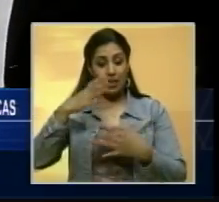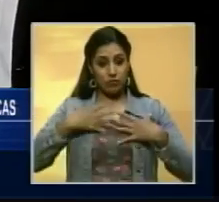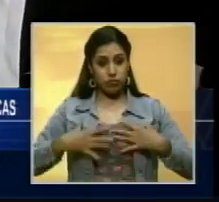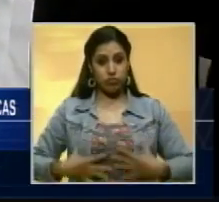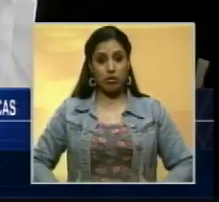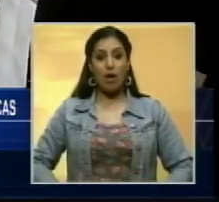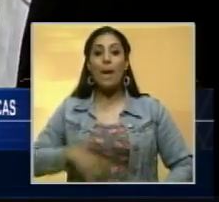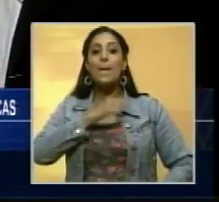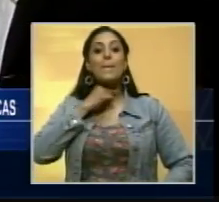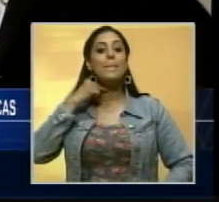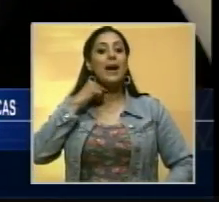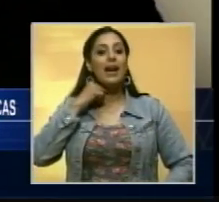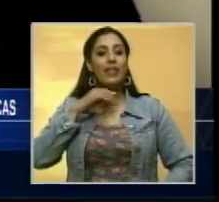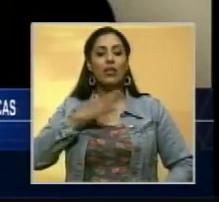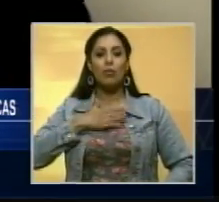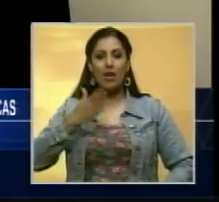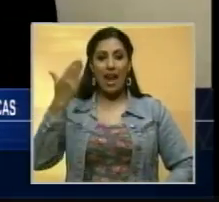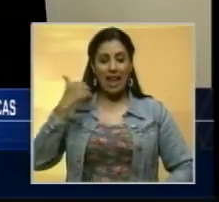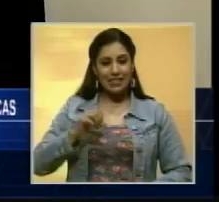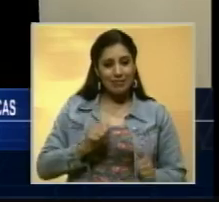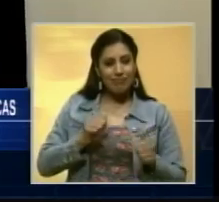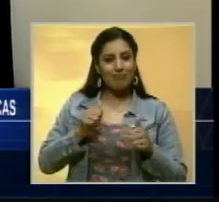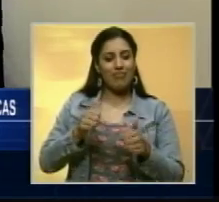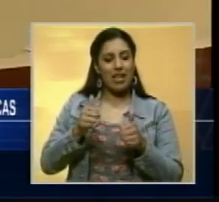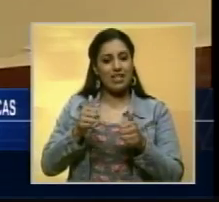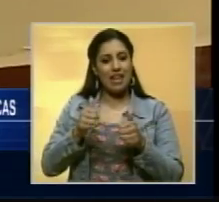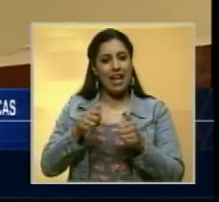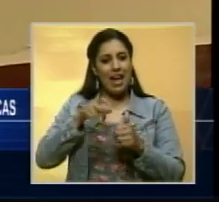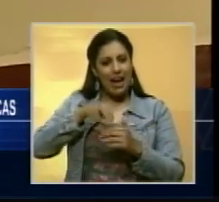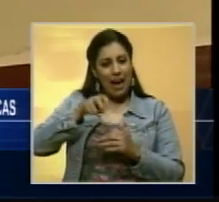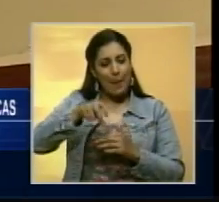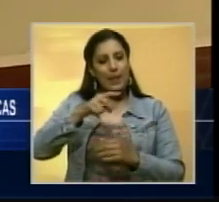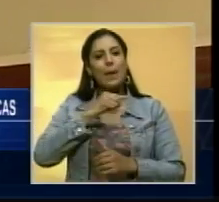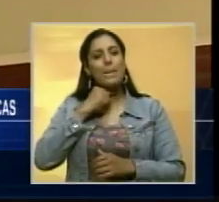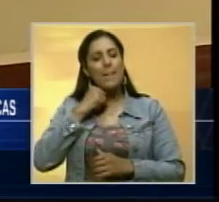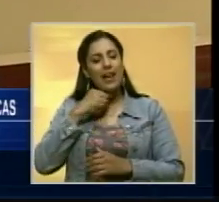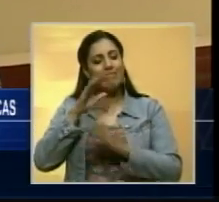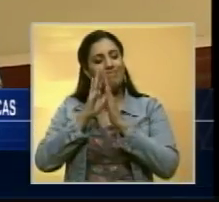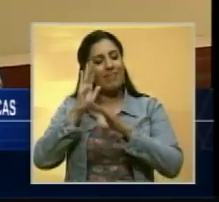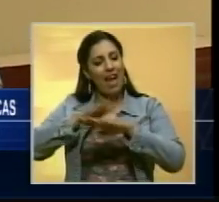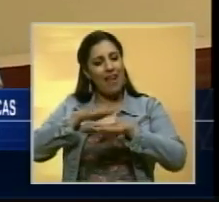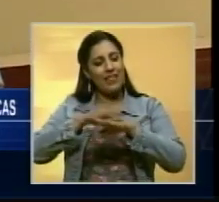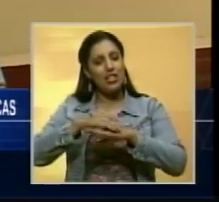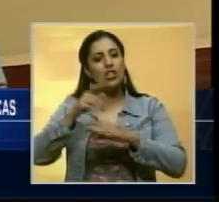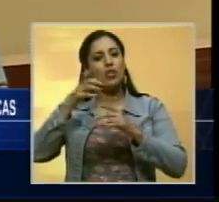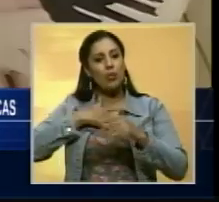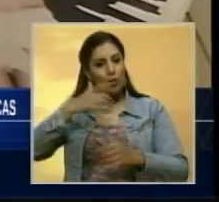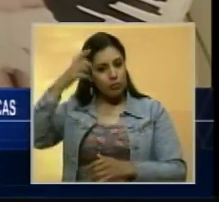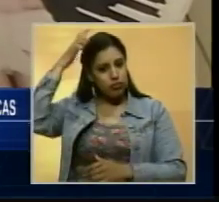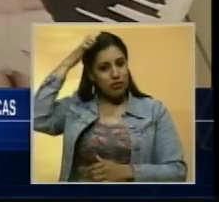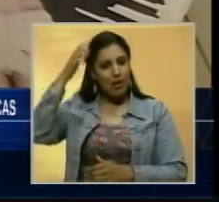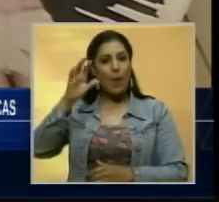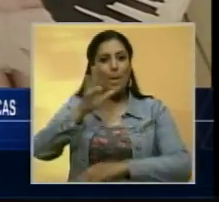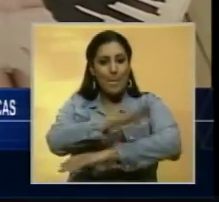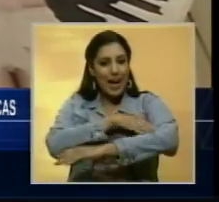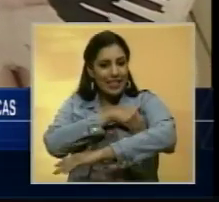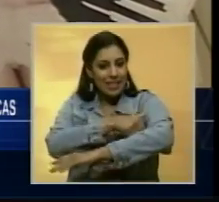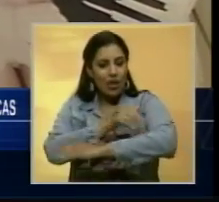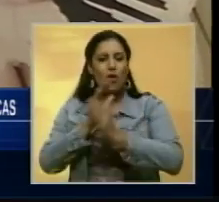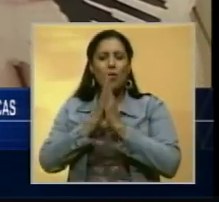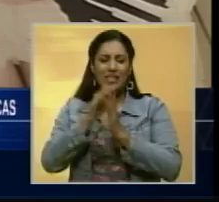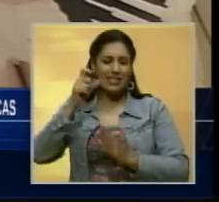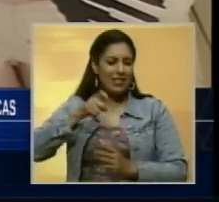de sacerdote, destacando que antes de emprender la caminata, el padre le manifestó al obispo de la diócesis de Barcelona